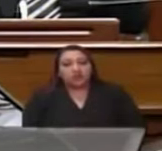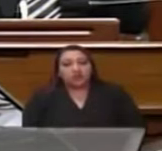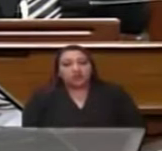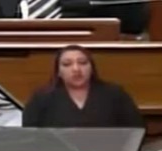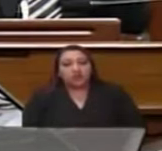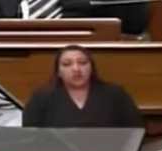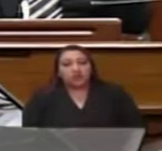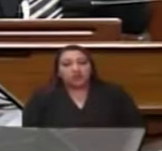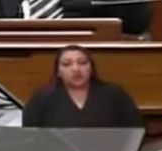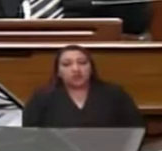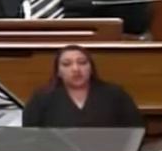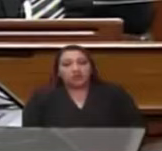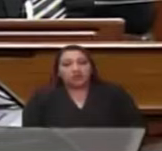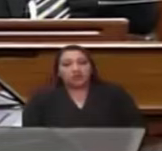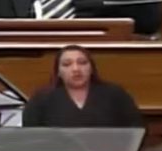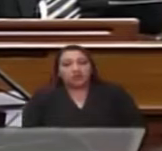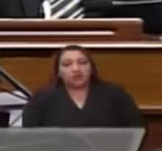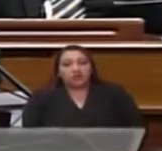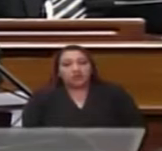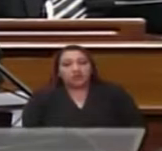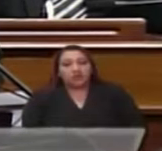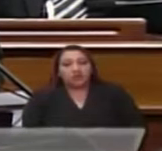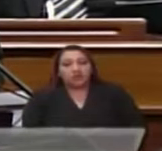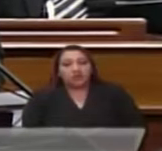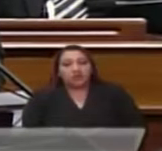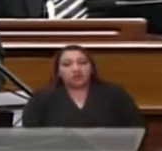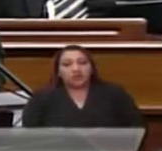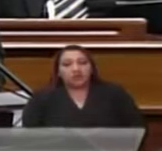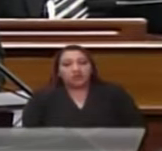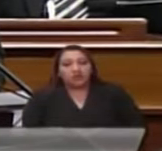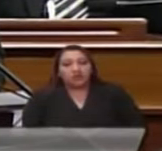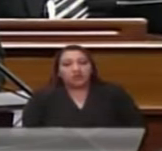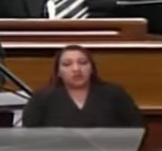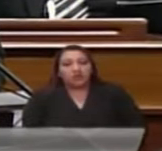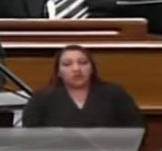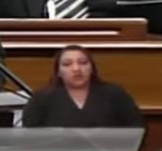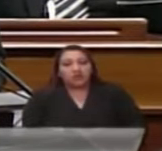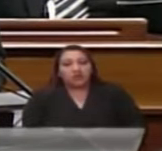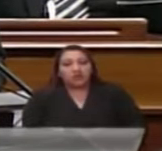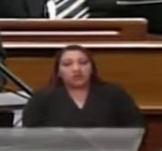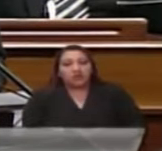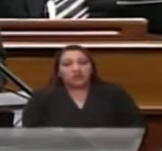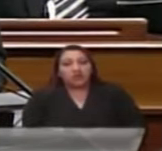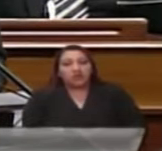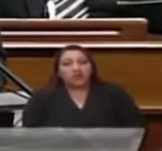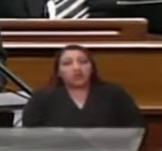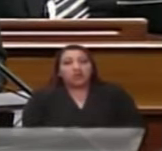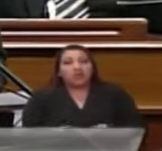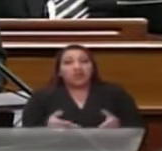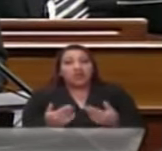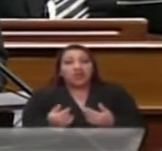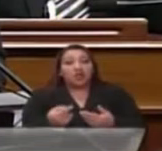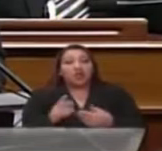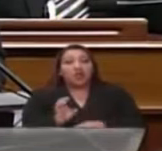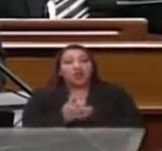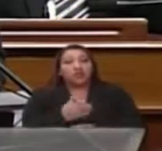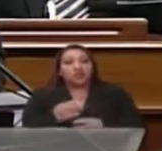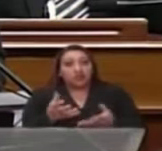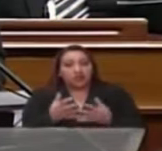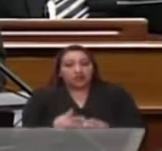Asimismo, estamos dando trámite al pedido de un previo del